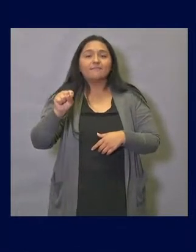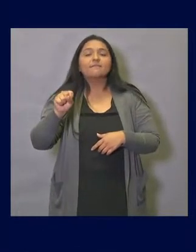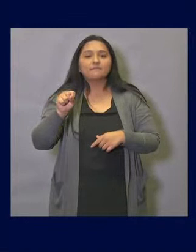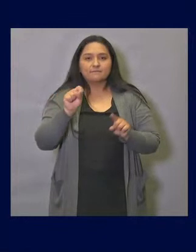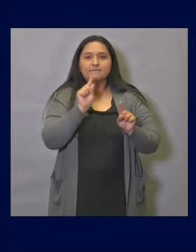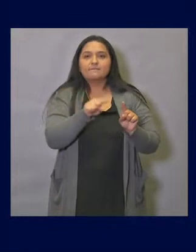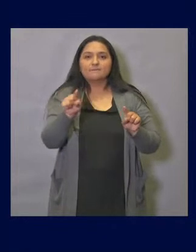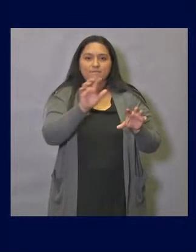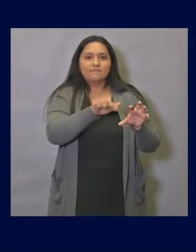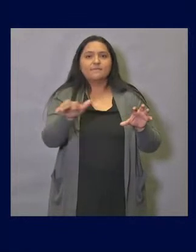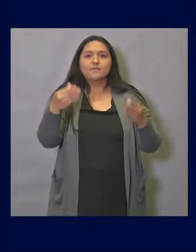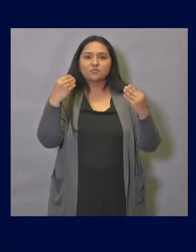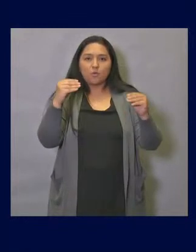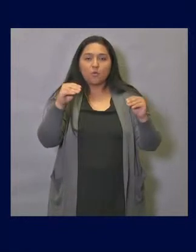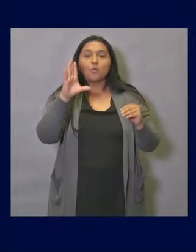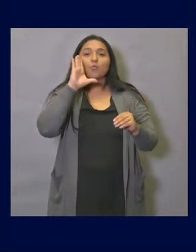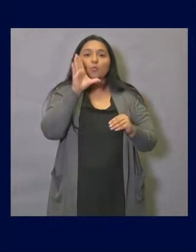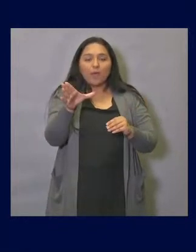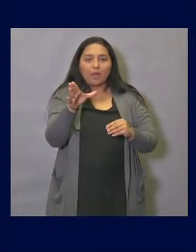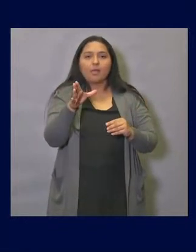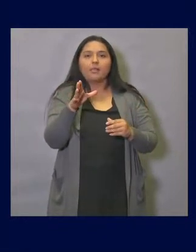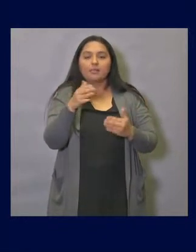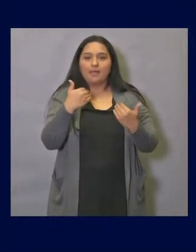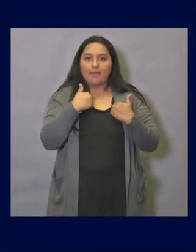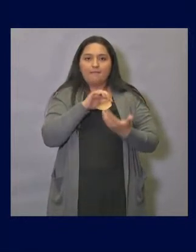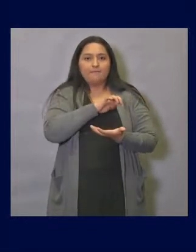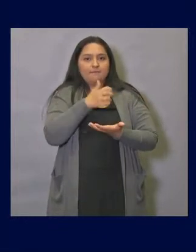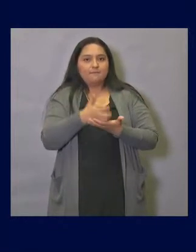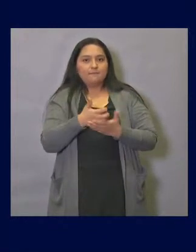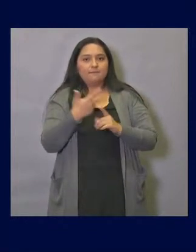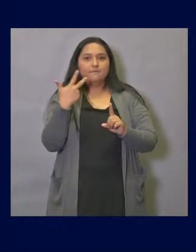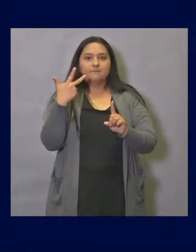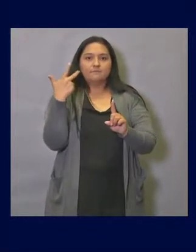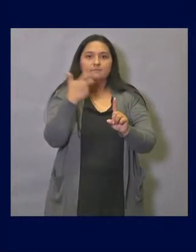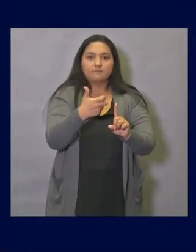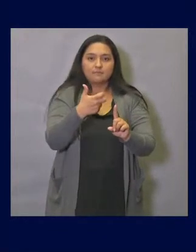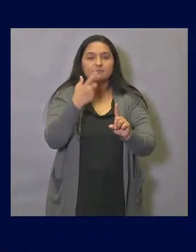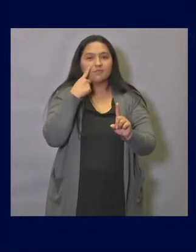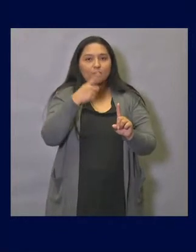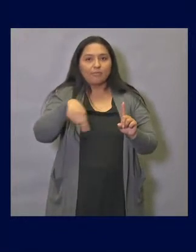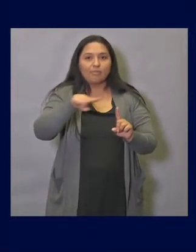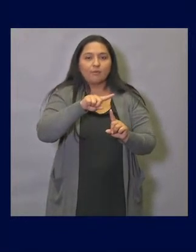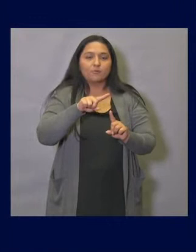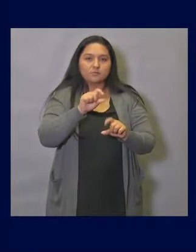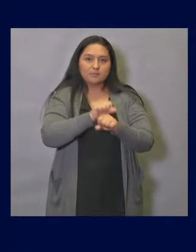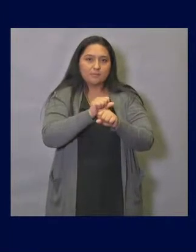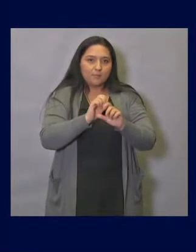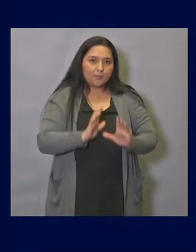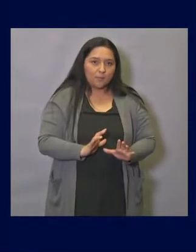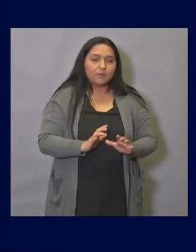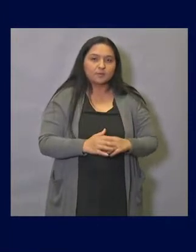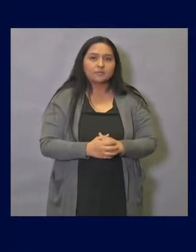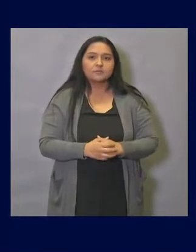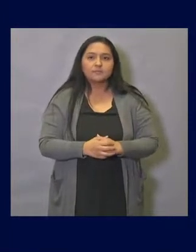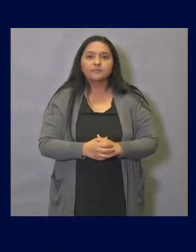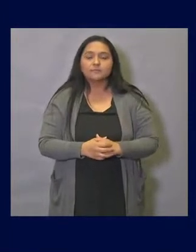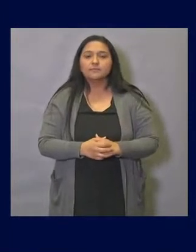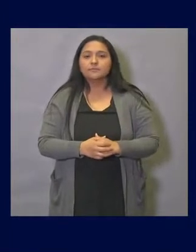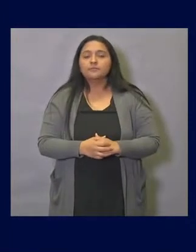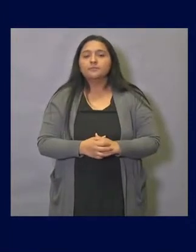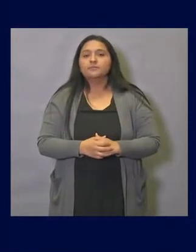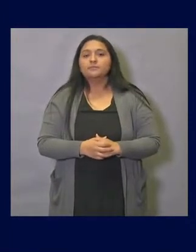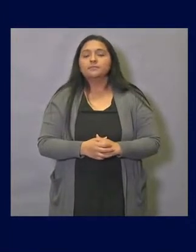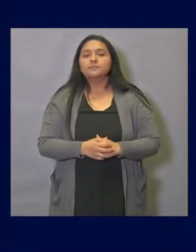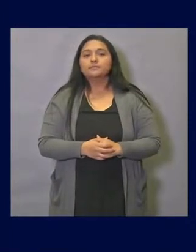proporcionarán vacunación a los trabajadores de la tienda, distribución de alimentos y transporte de estas cadenas.